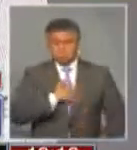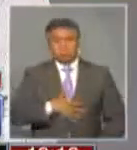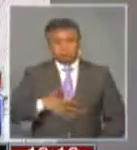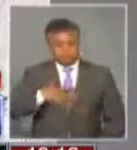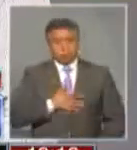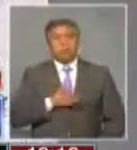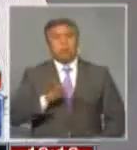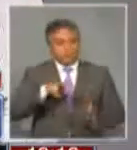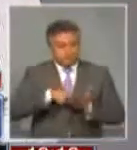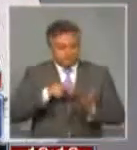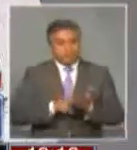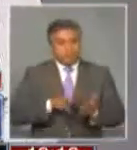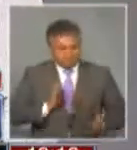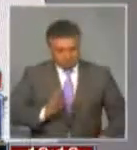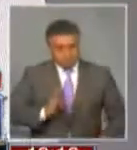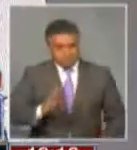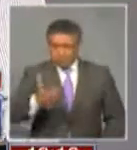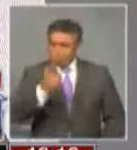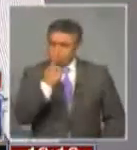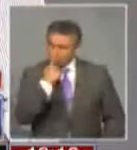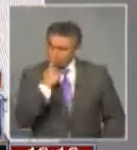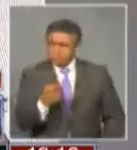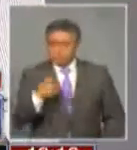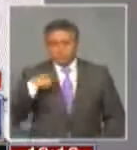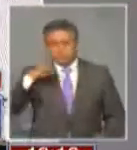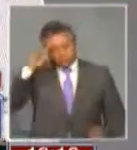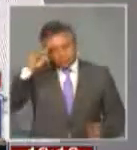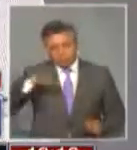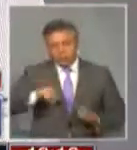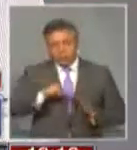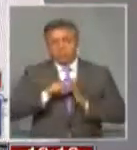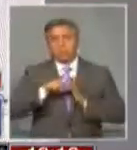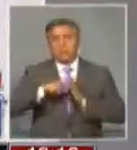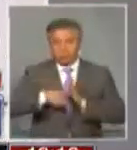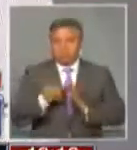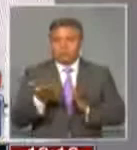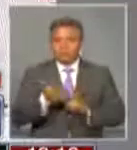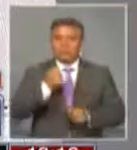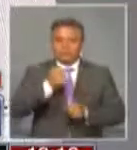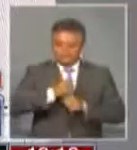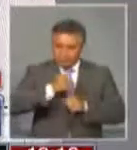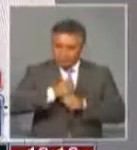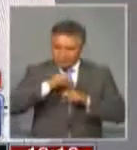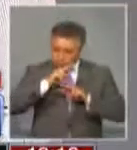en esa línea. Entendemos que pueden haber algunas demoras porque el trabajo debe ser